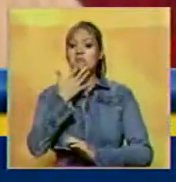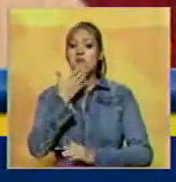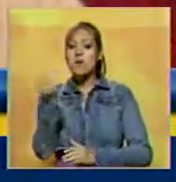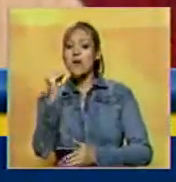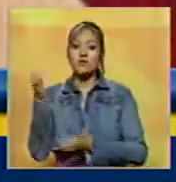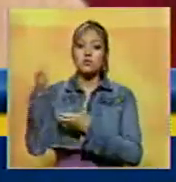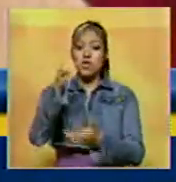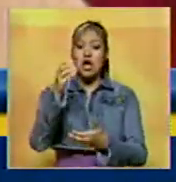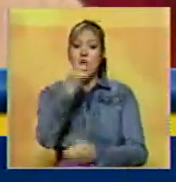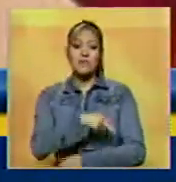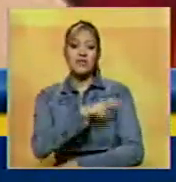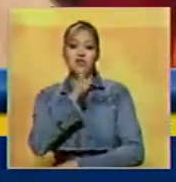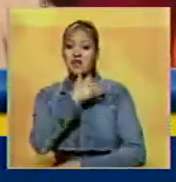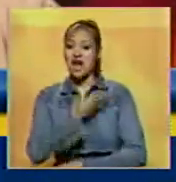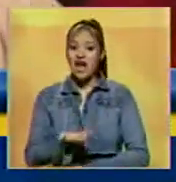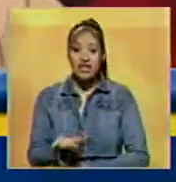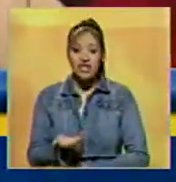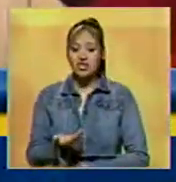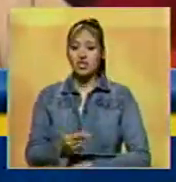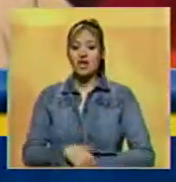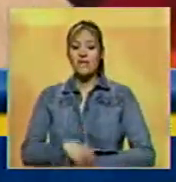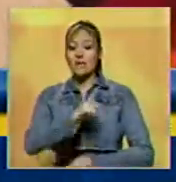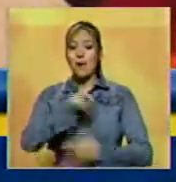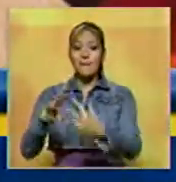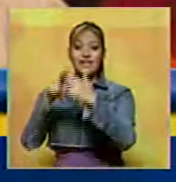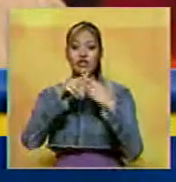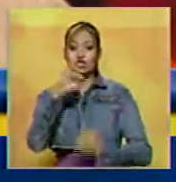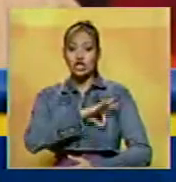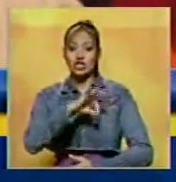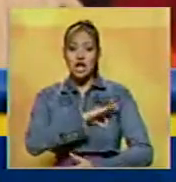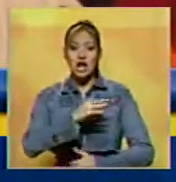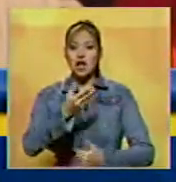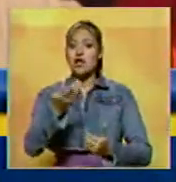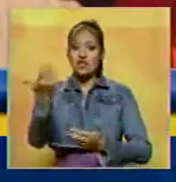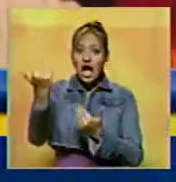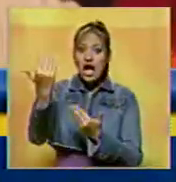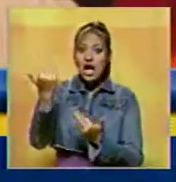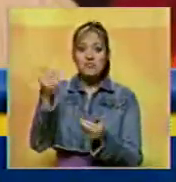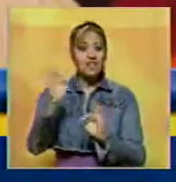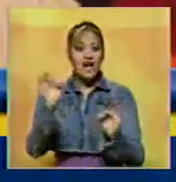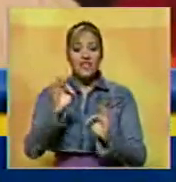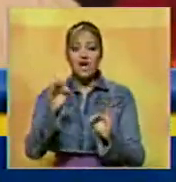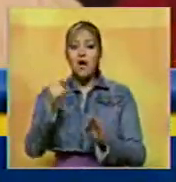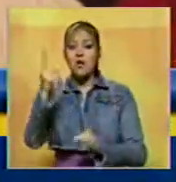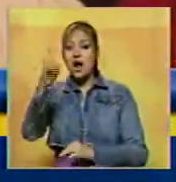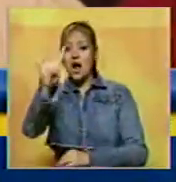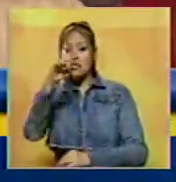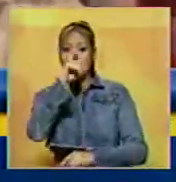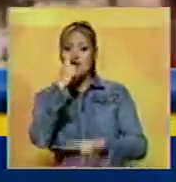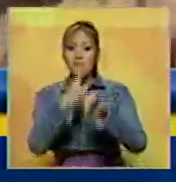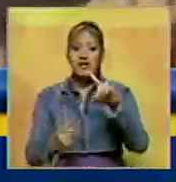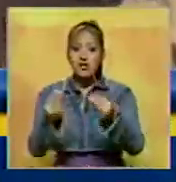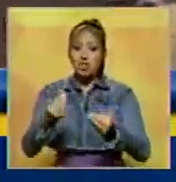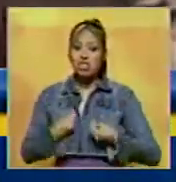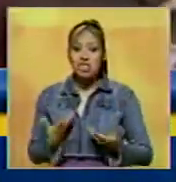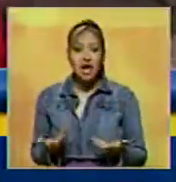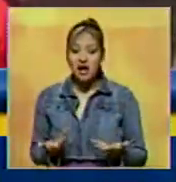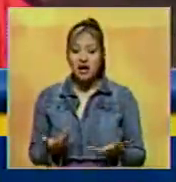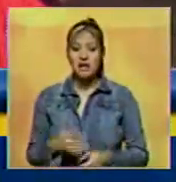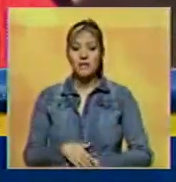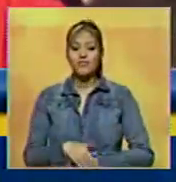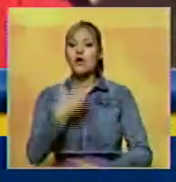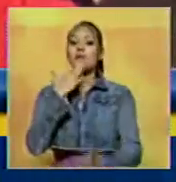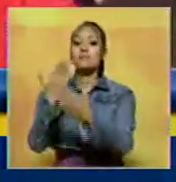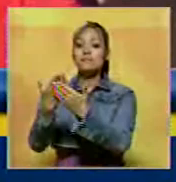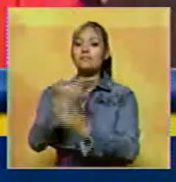en los hospitales no tenemos nada y tenemos las prestaciones sociales secuestradas hace 4 años y medio y devaluadas y nadie nos responde por eso. Un llamado a pasárselo a mi